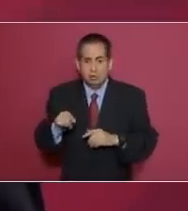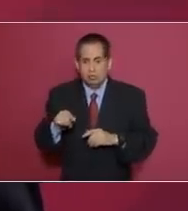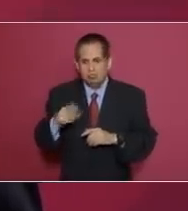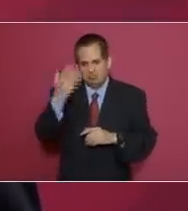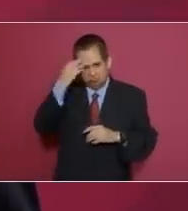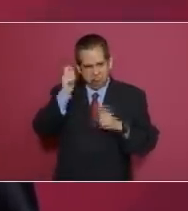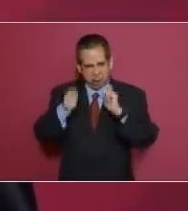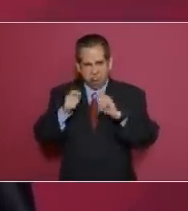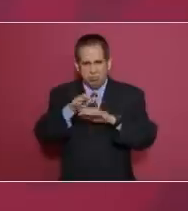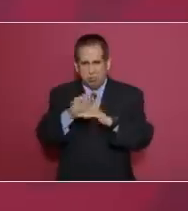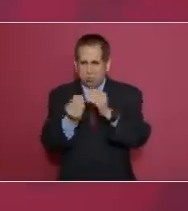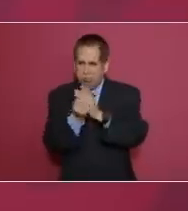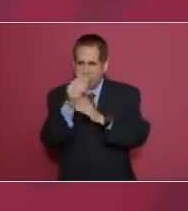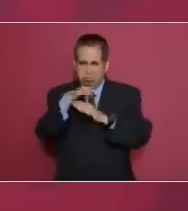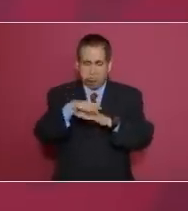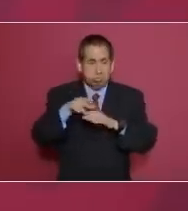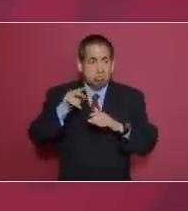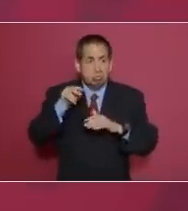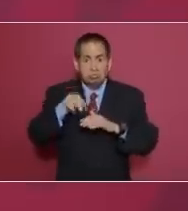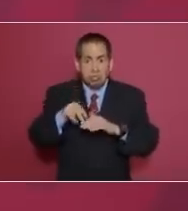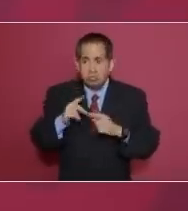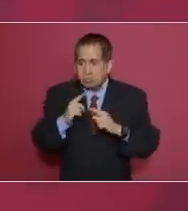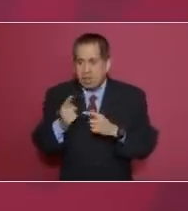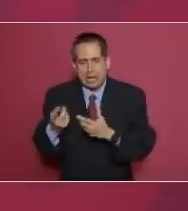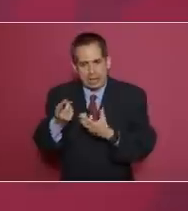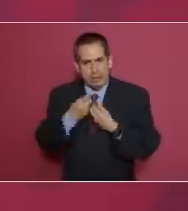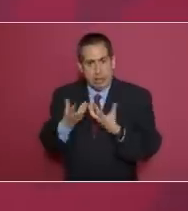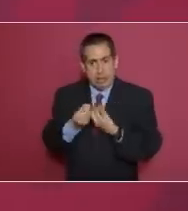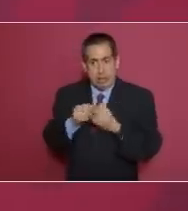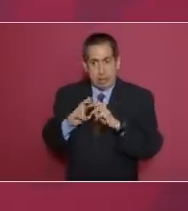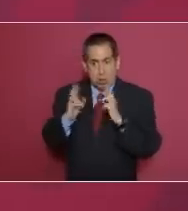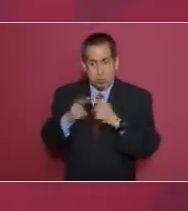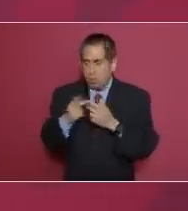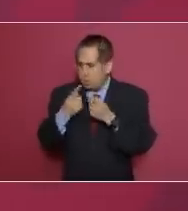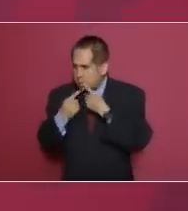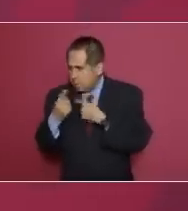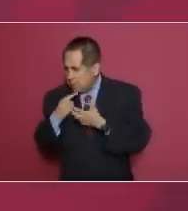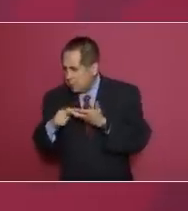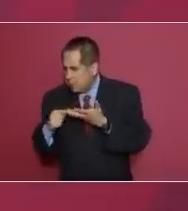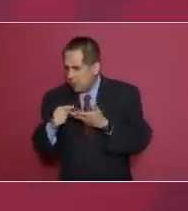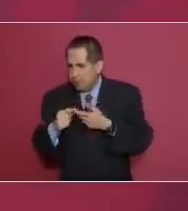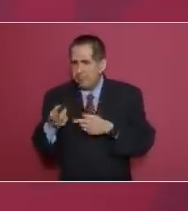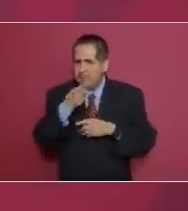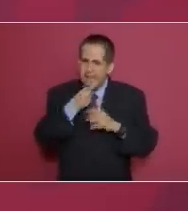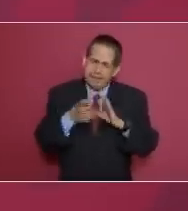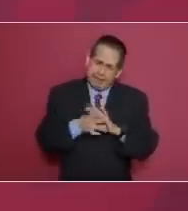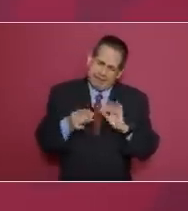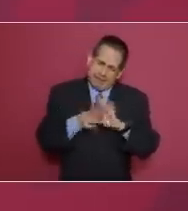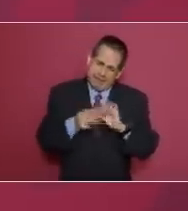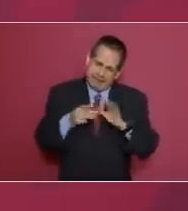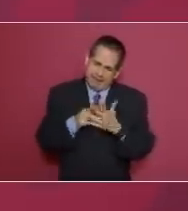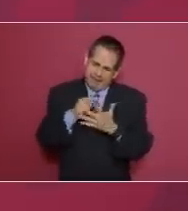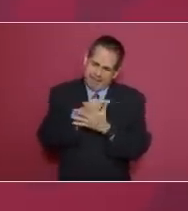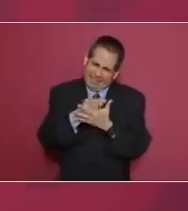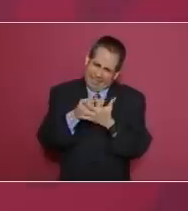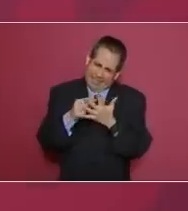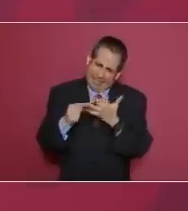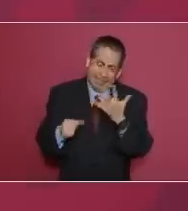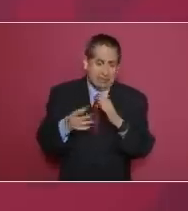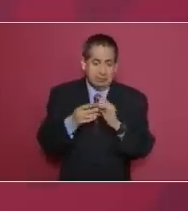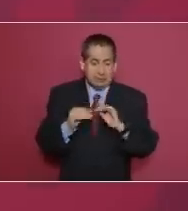vulcanólogos, estuvieron en la reunión con nosotros, nos dieron toda la